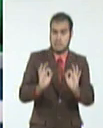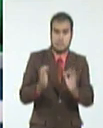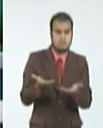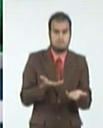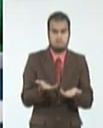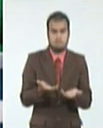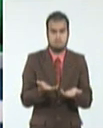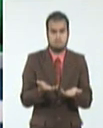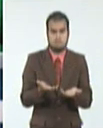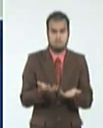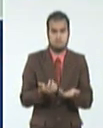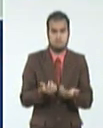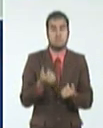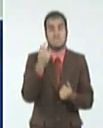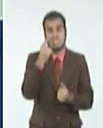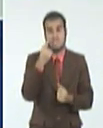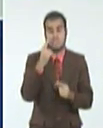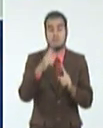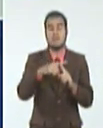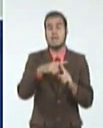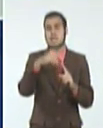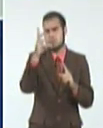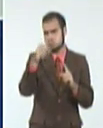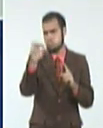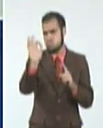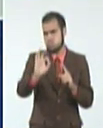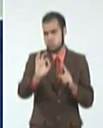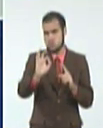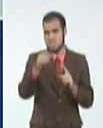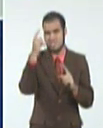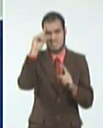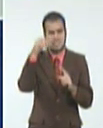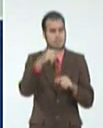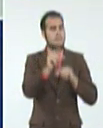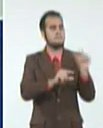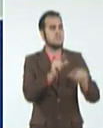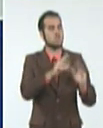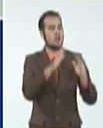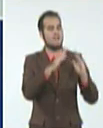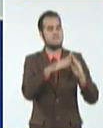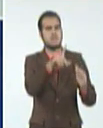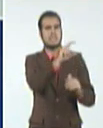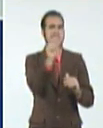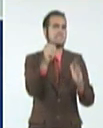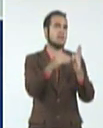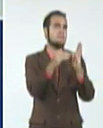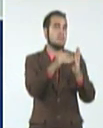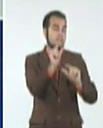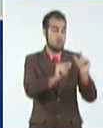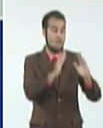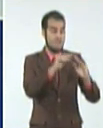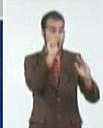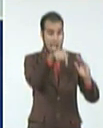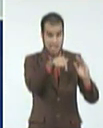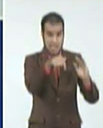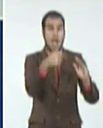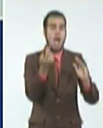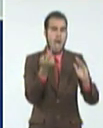pues incrementa su tasa de incidencia de casos confirmados en los últimos 15